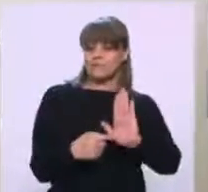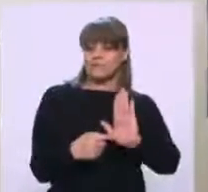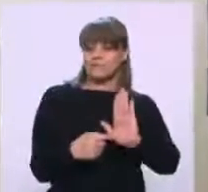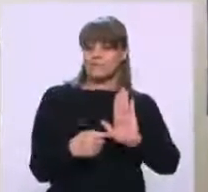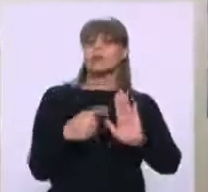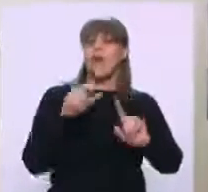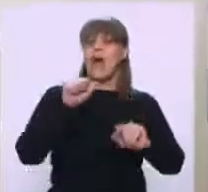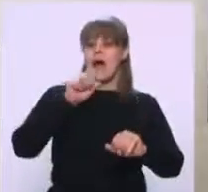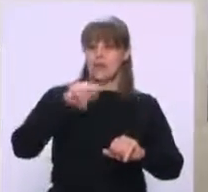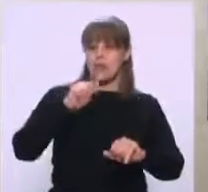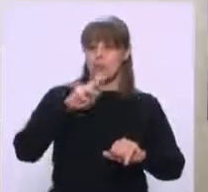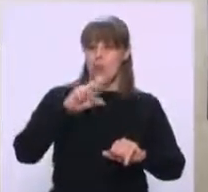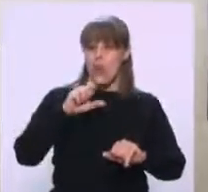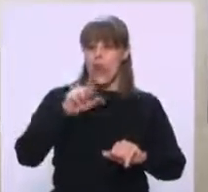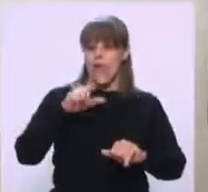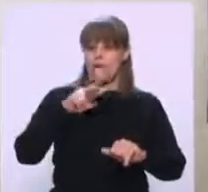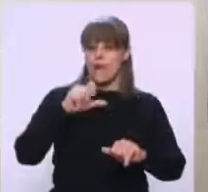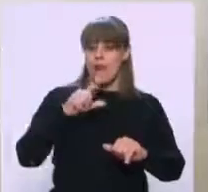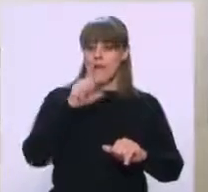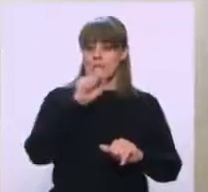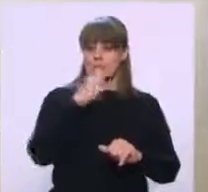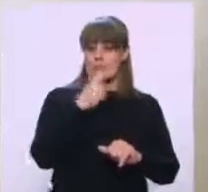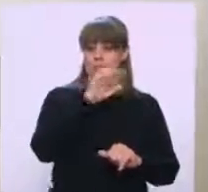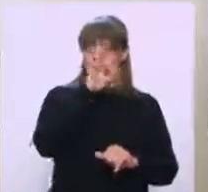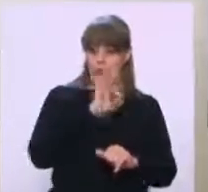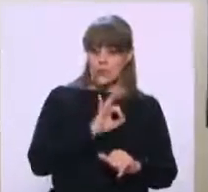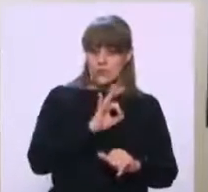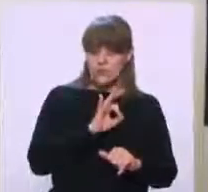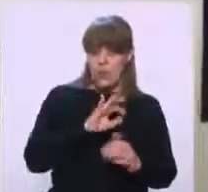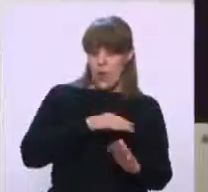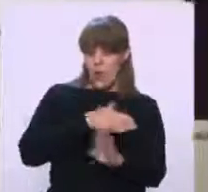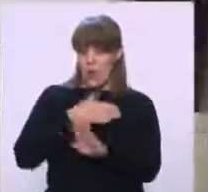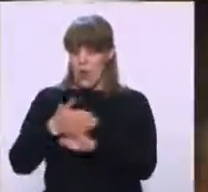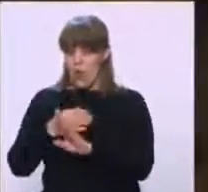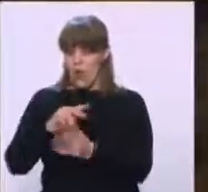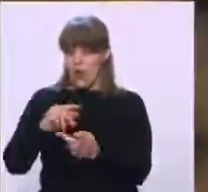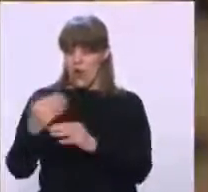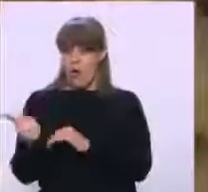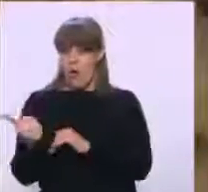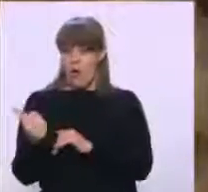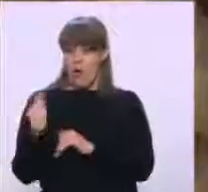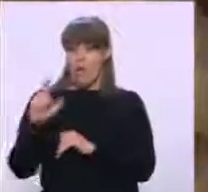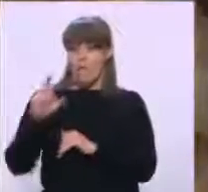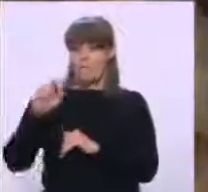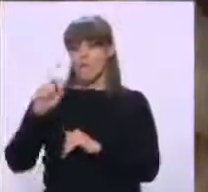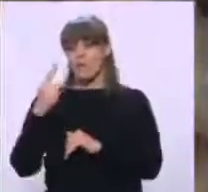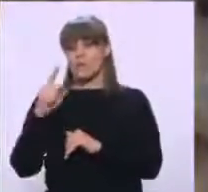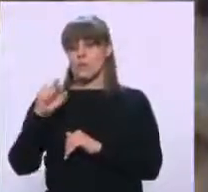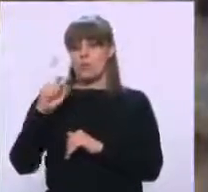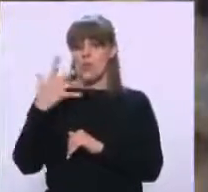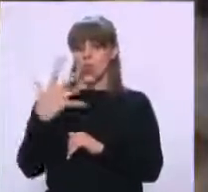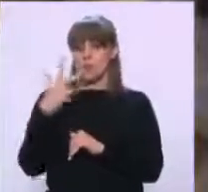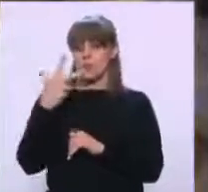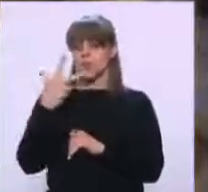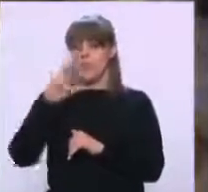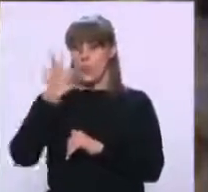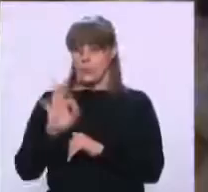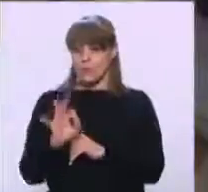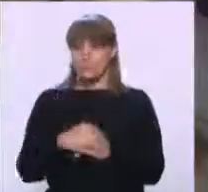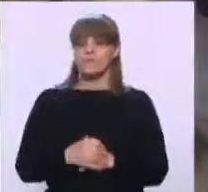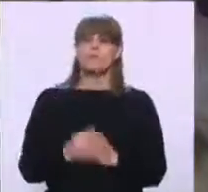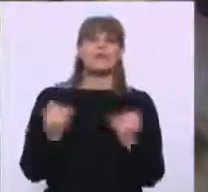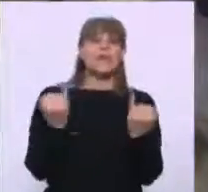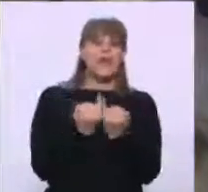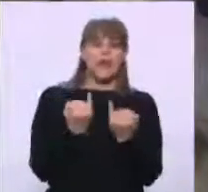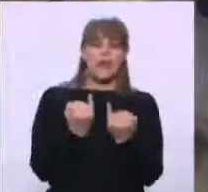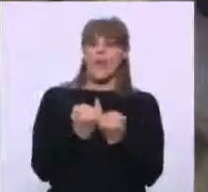Arturo Ávila con un 27% de preferencias contra un 21.8%. Y lo mismo sucedió con la encuesta de